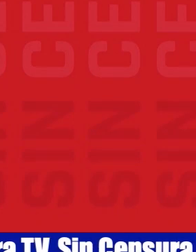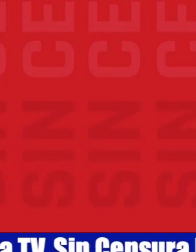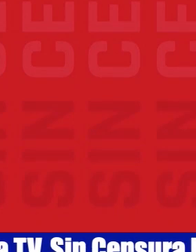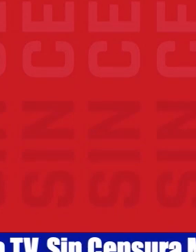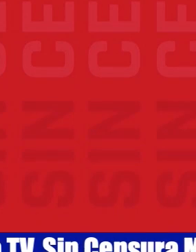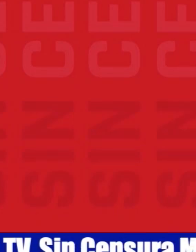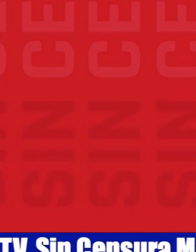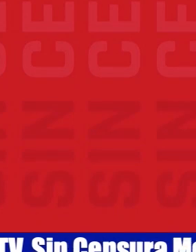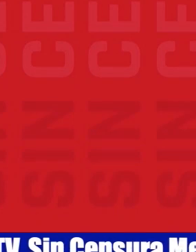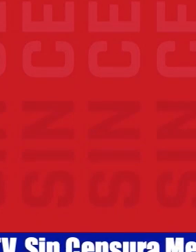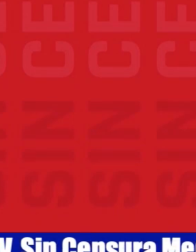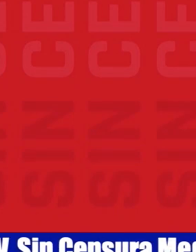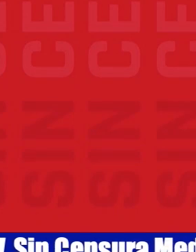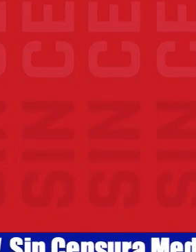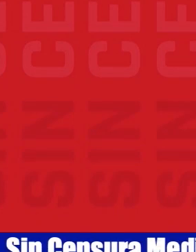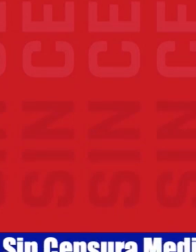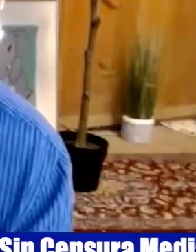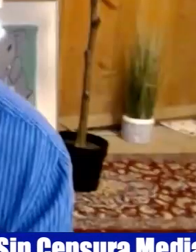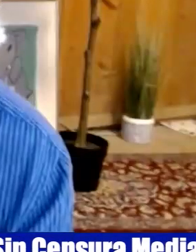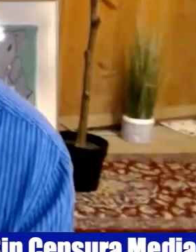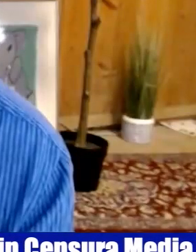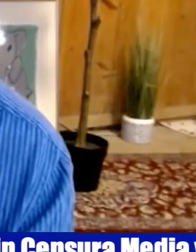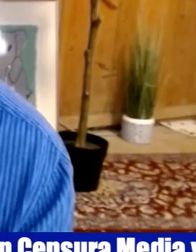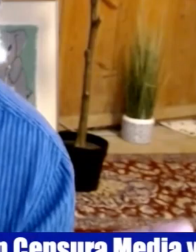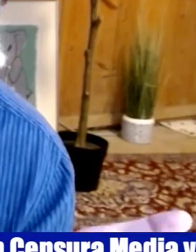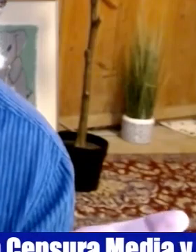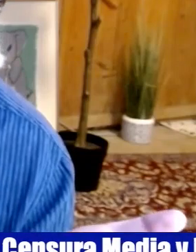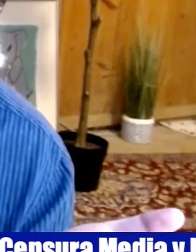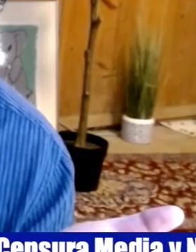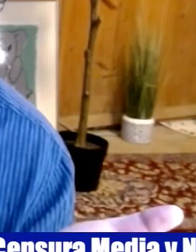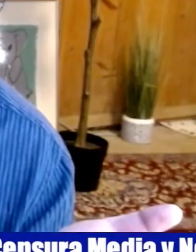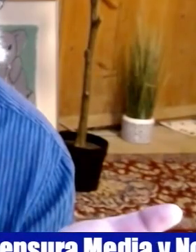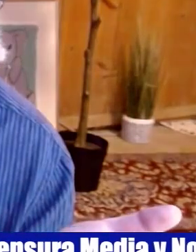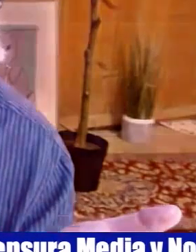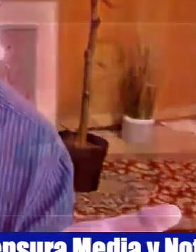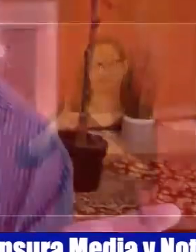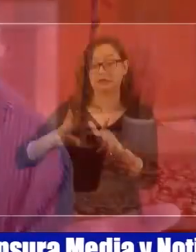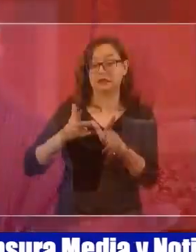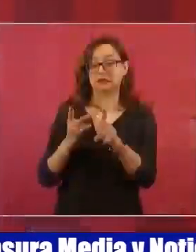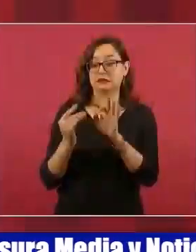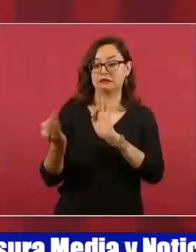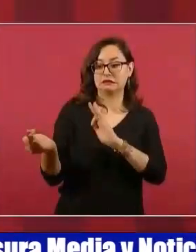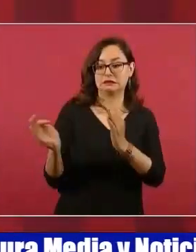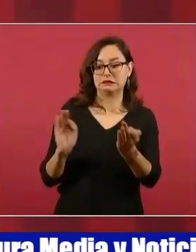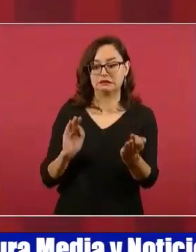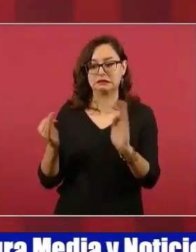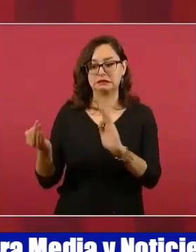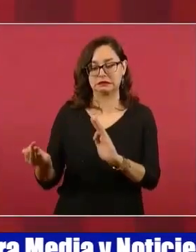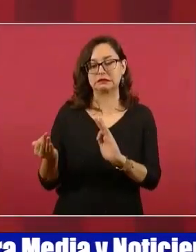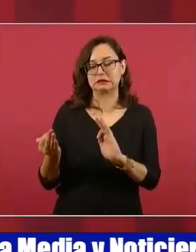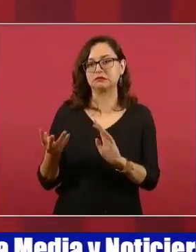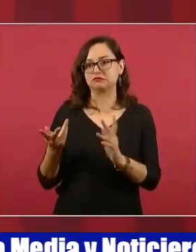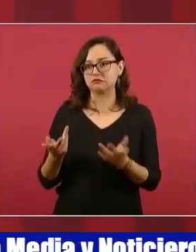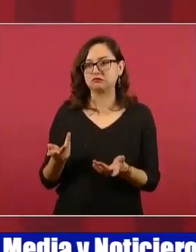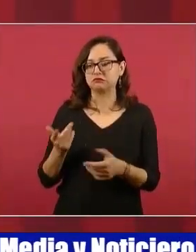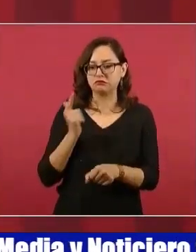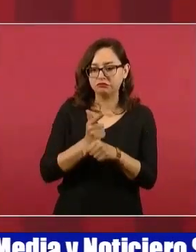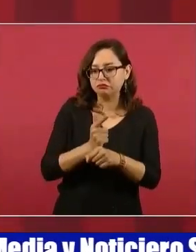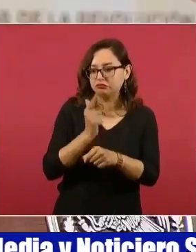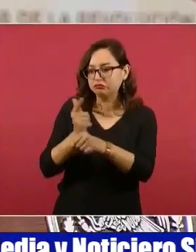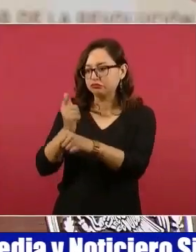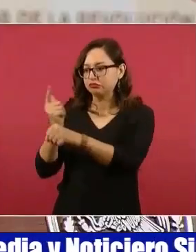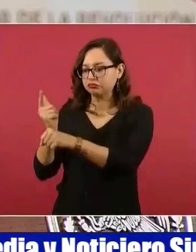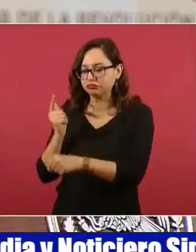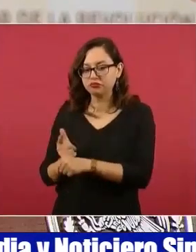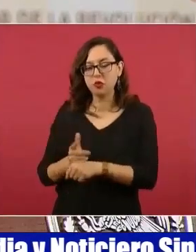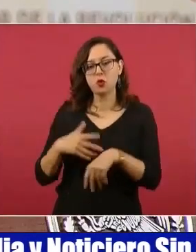en 2024. Hoy el presidente se burló de eso, del vaticinio de este sujeto que, bueno, en lugar de gran